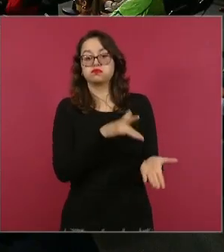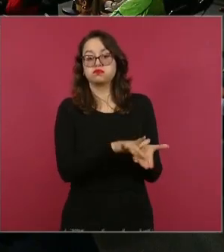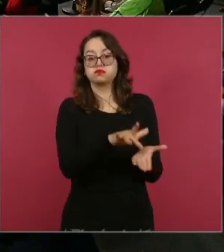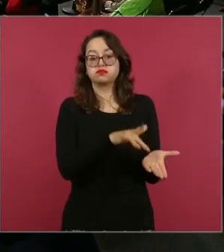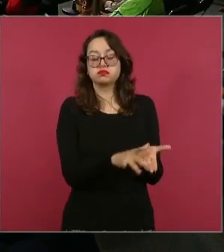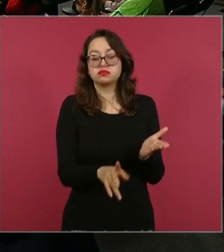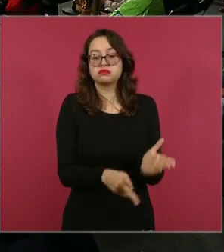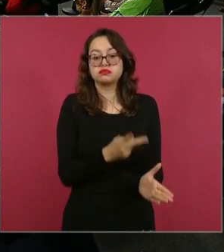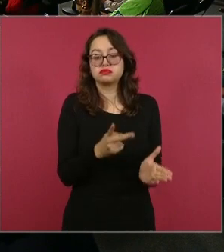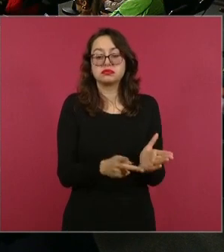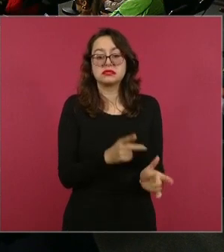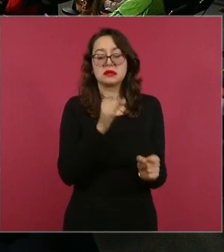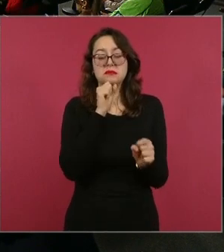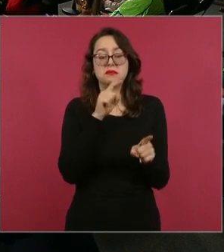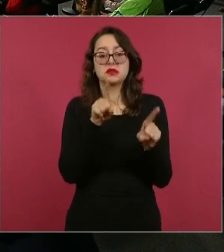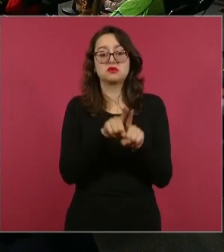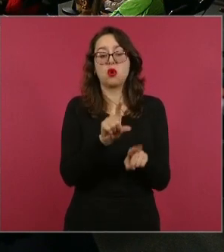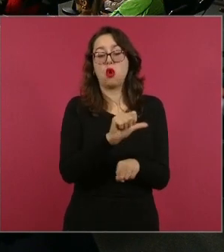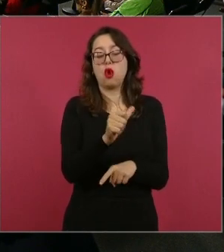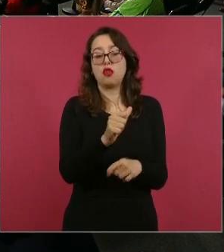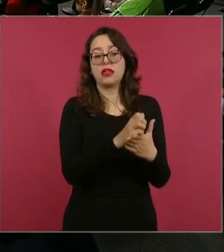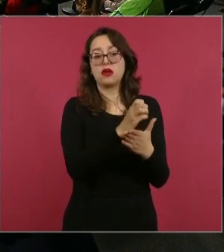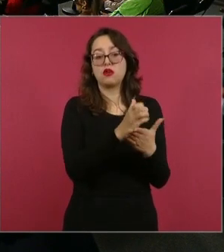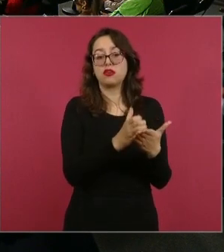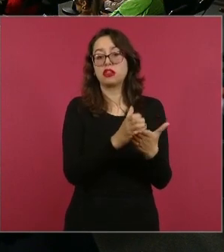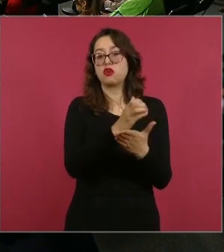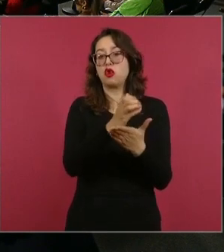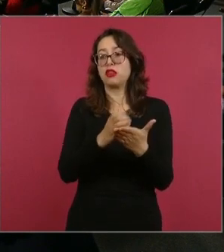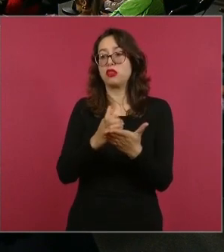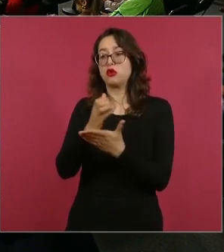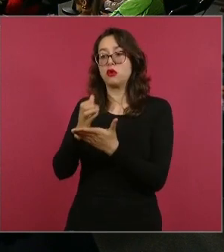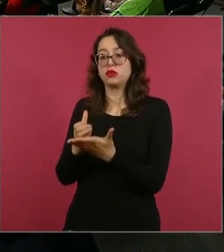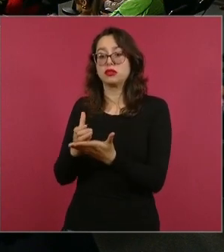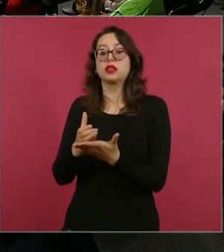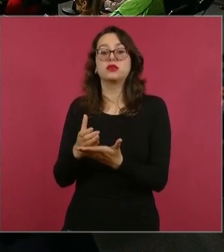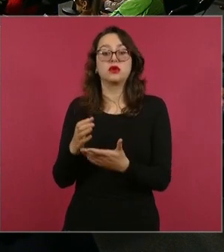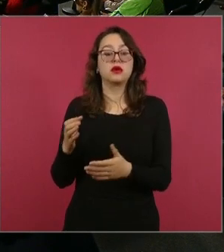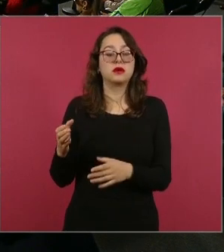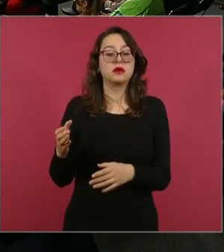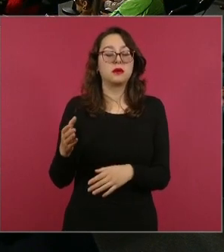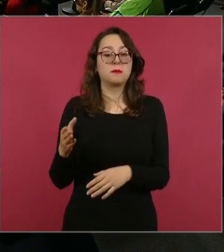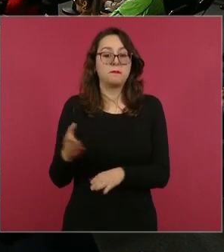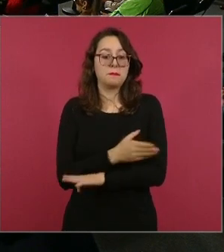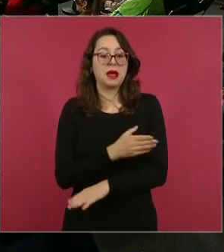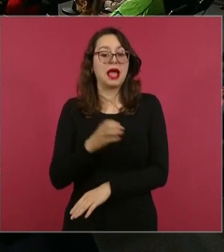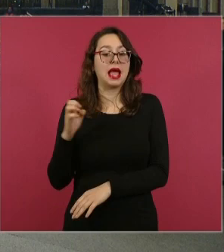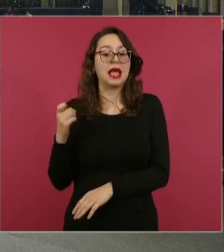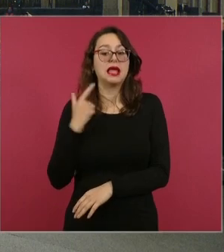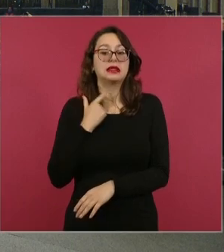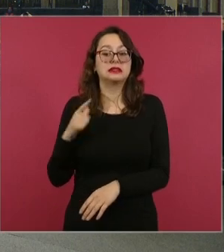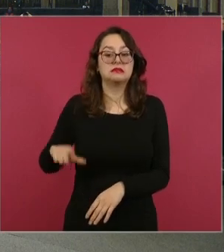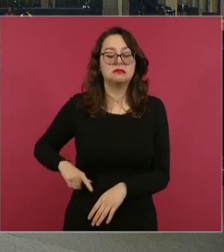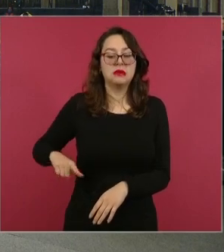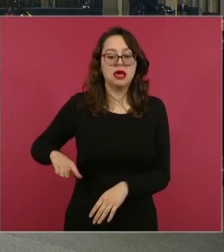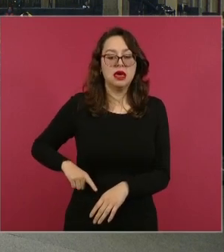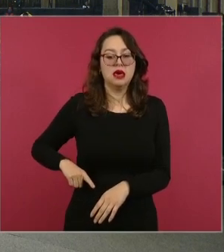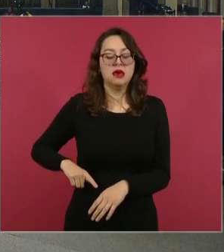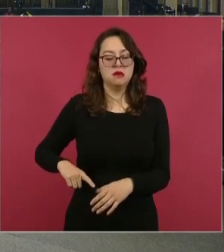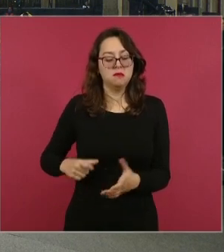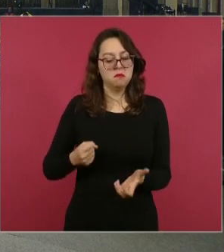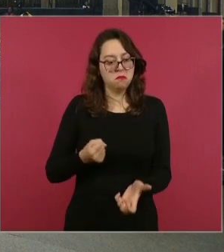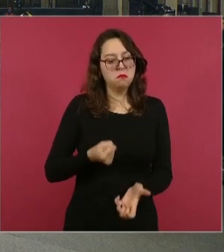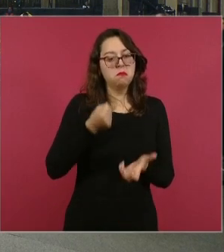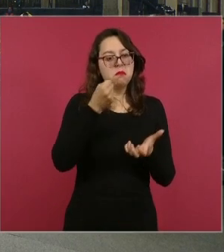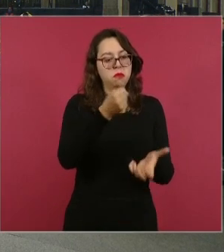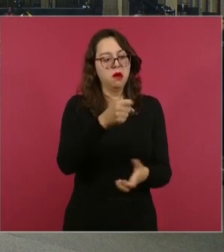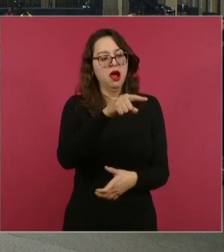periodistas y empresas que obtuvieron contrato de publicidad oficial en la administración de Peña Nieto en el listado